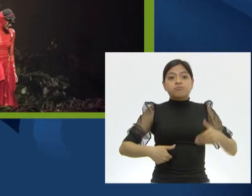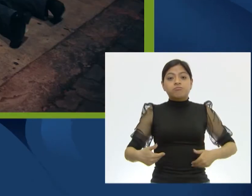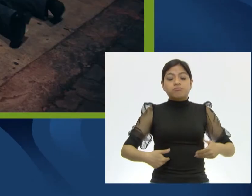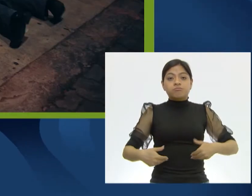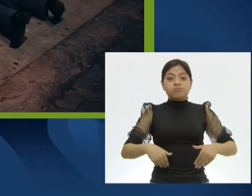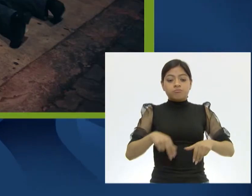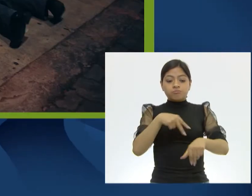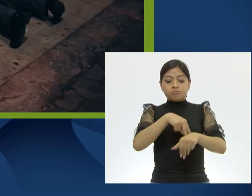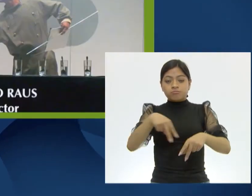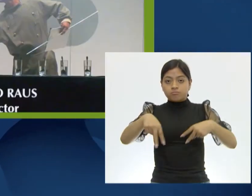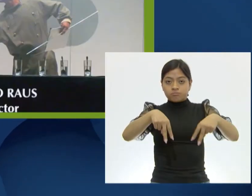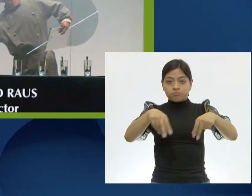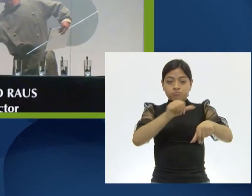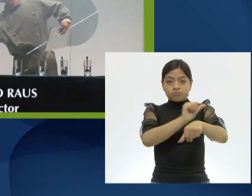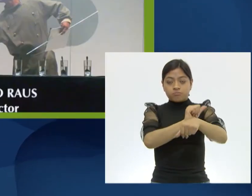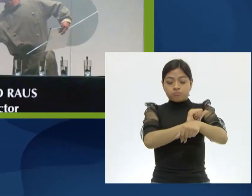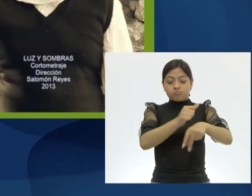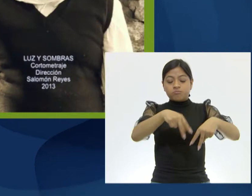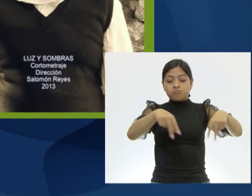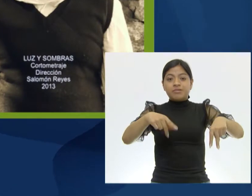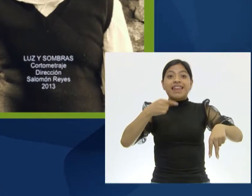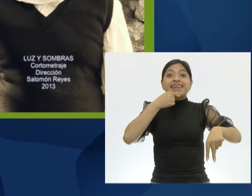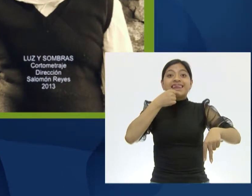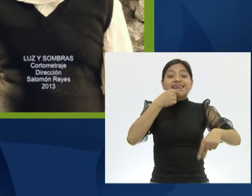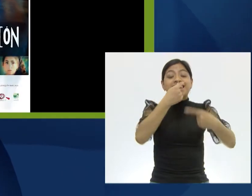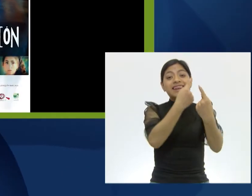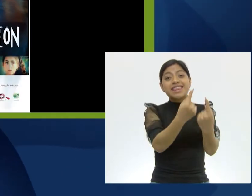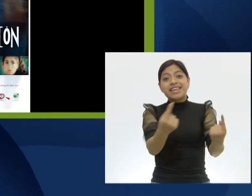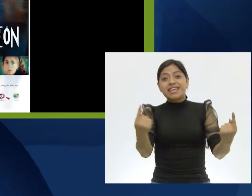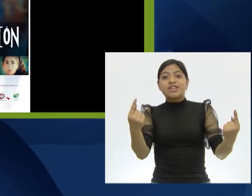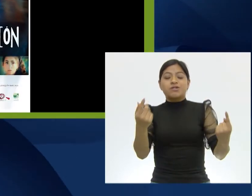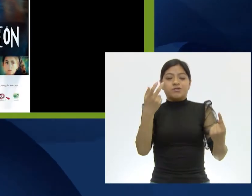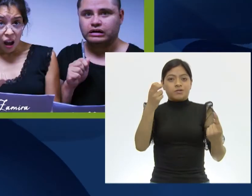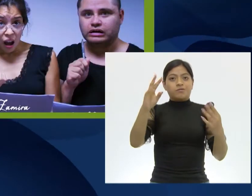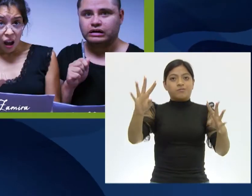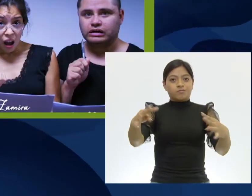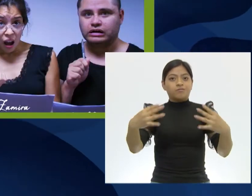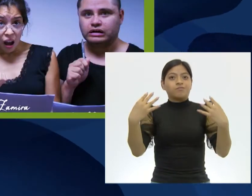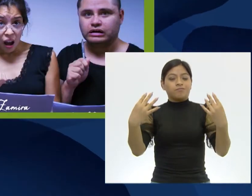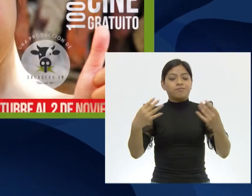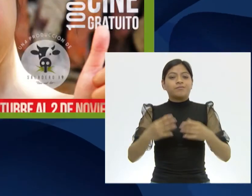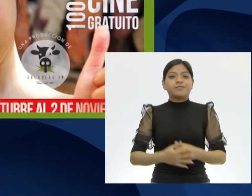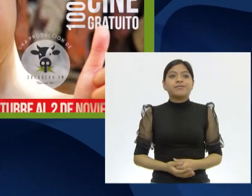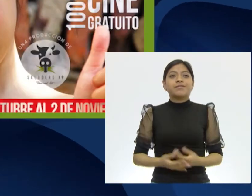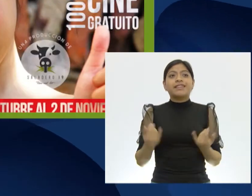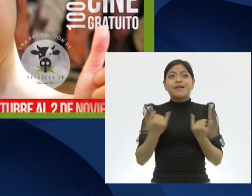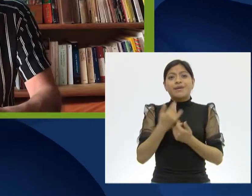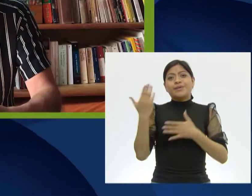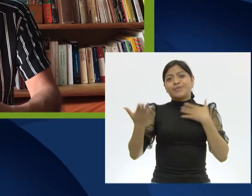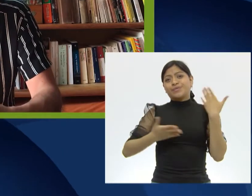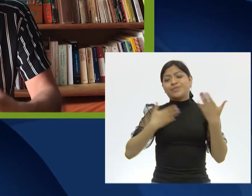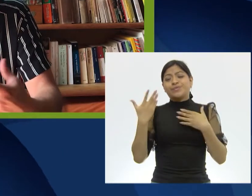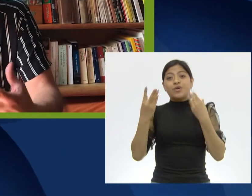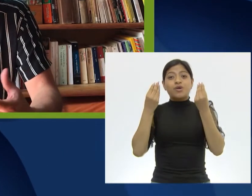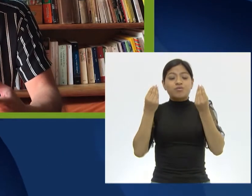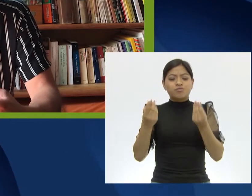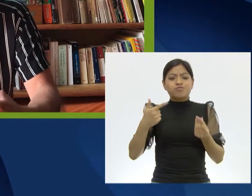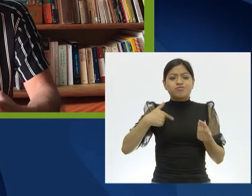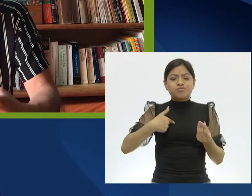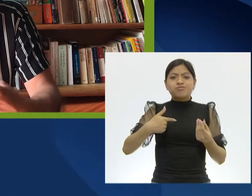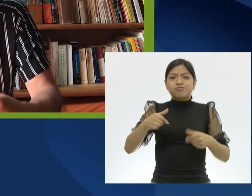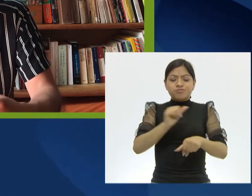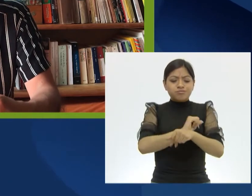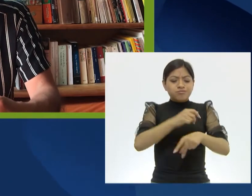Trabajé en distintas compañías donde hacíamos espectáculos específicos para niños y bueno, la verdad es que nos divertíamos muchísimo. Lo hacíamos